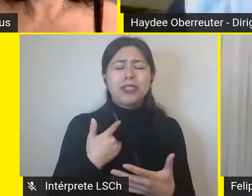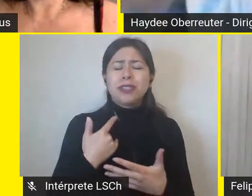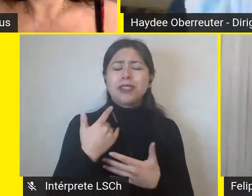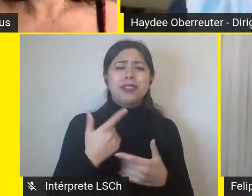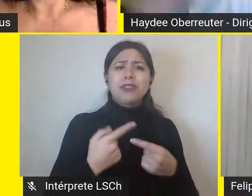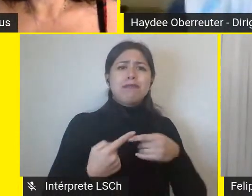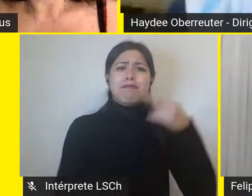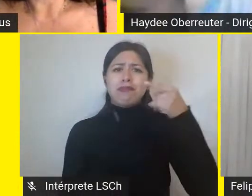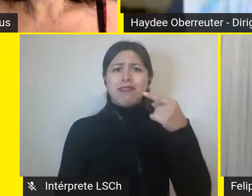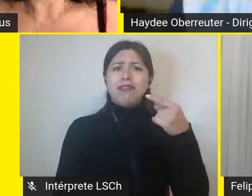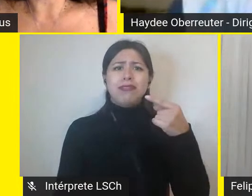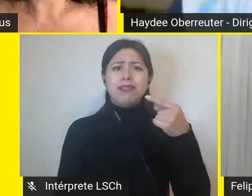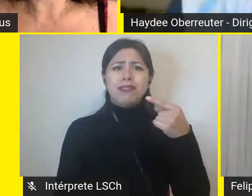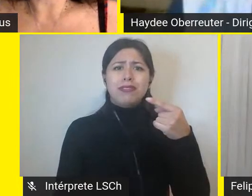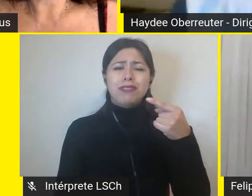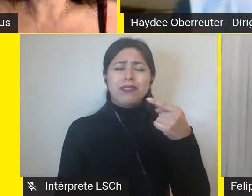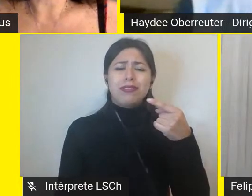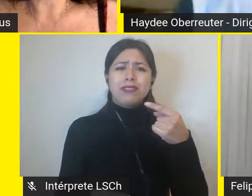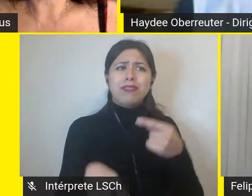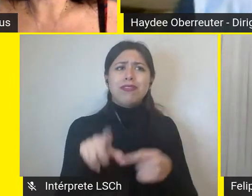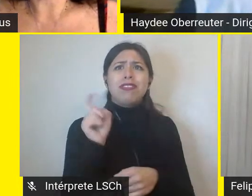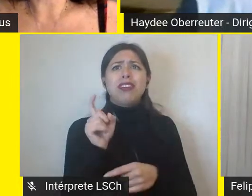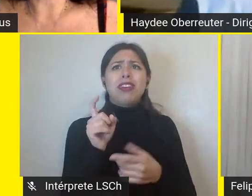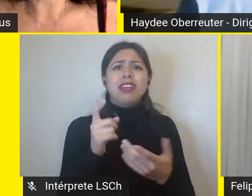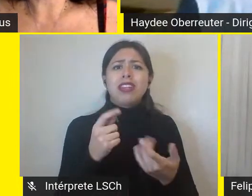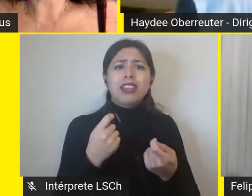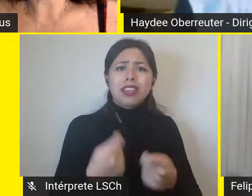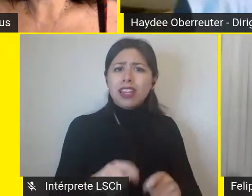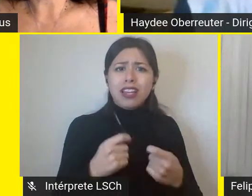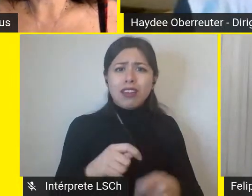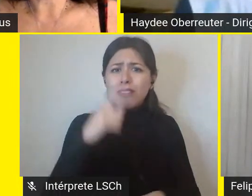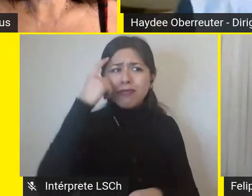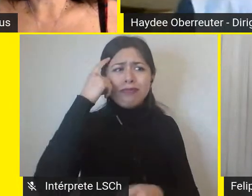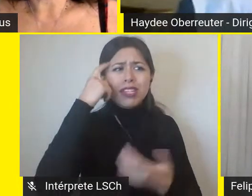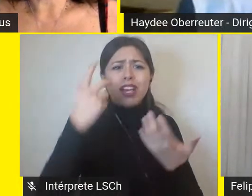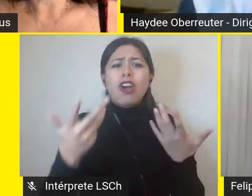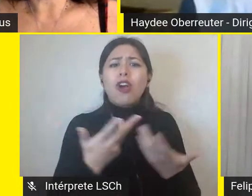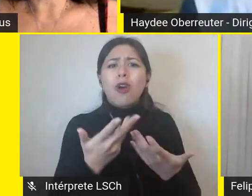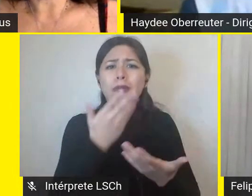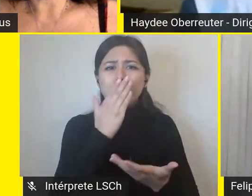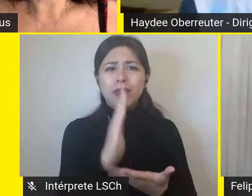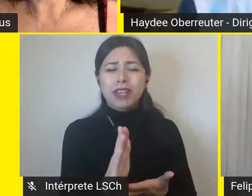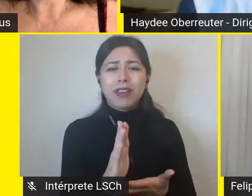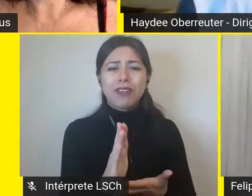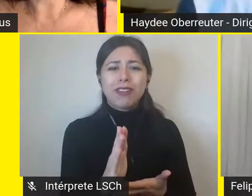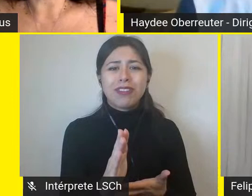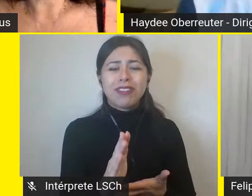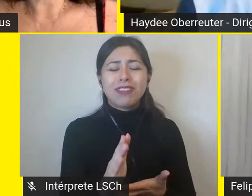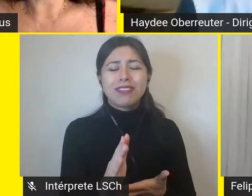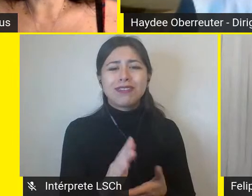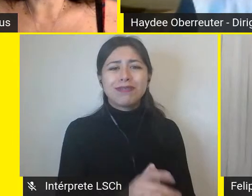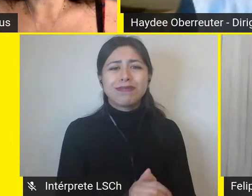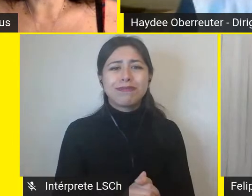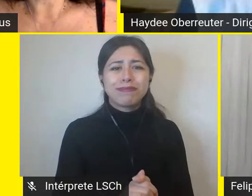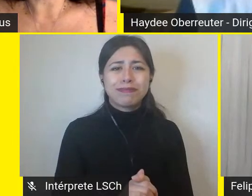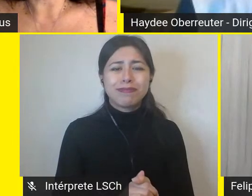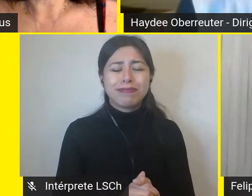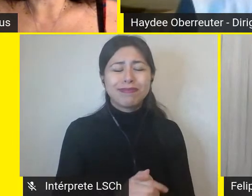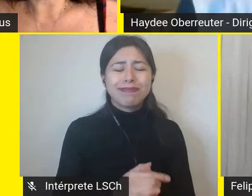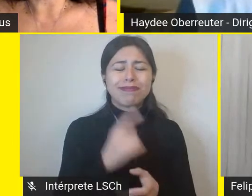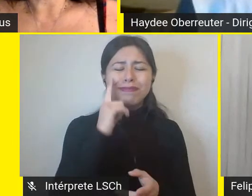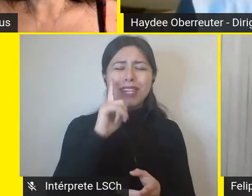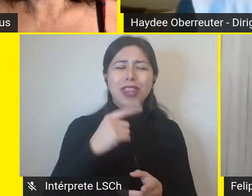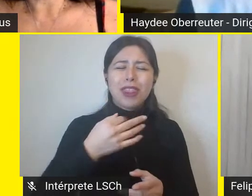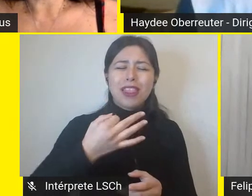todavía tratando de pensar cómo hacerlo de una manera mejor y qué sé yo. Pero creo